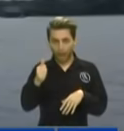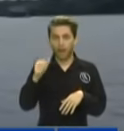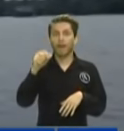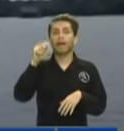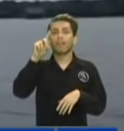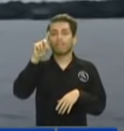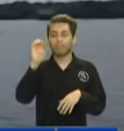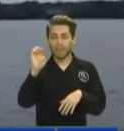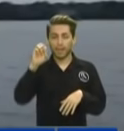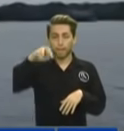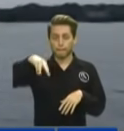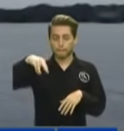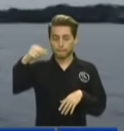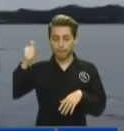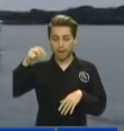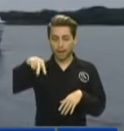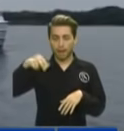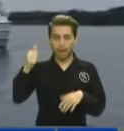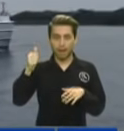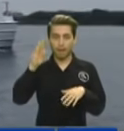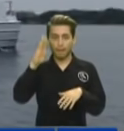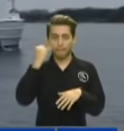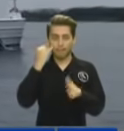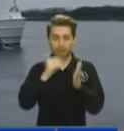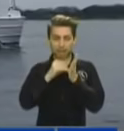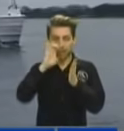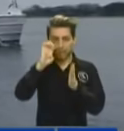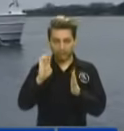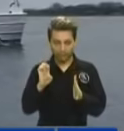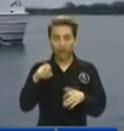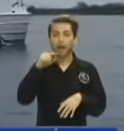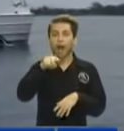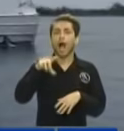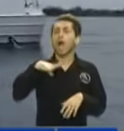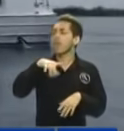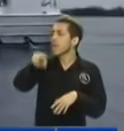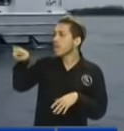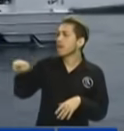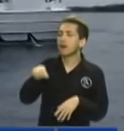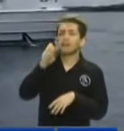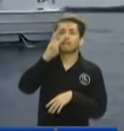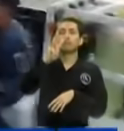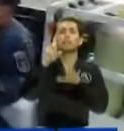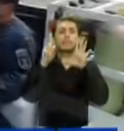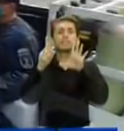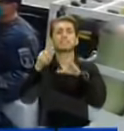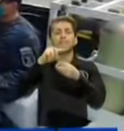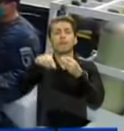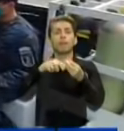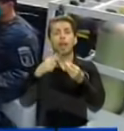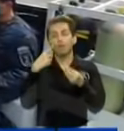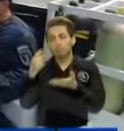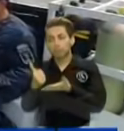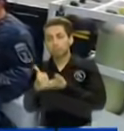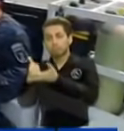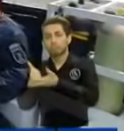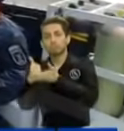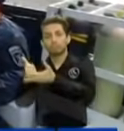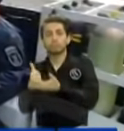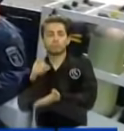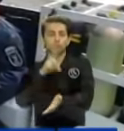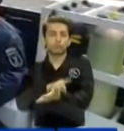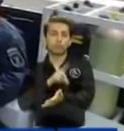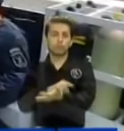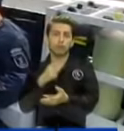Puerto Barrios. En esta comunidad existen 36 familias que recibieron atención médica. Un barco de